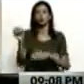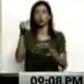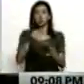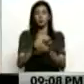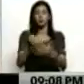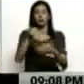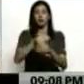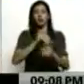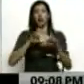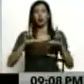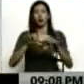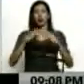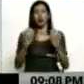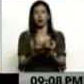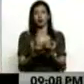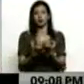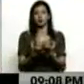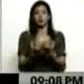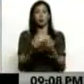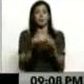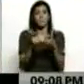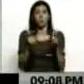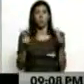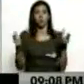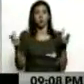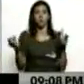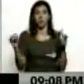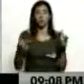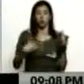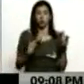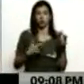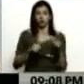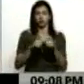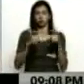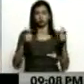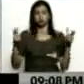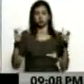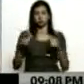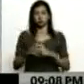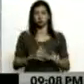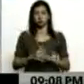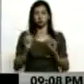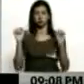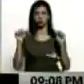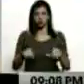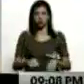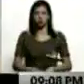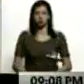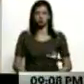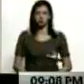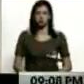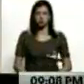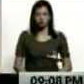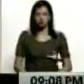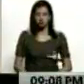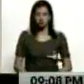800 miles en las aulas O sea que es esa cantidad va a aumentar va a aumentar